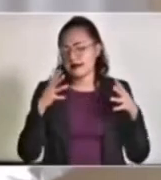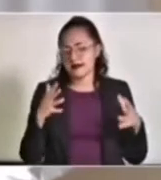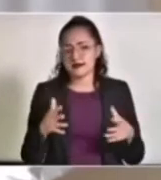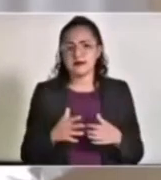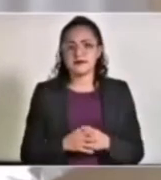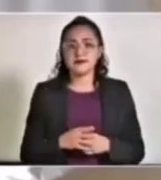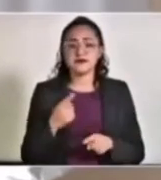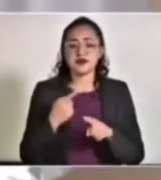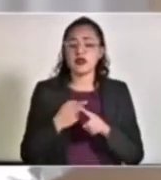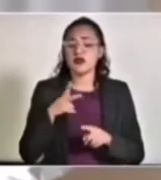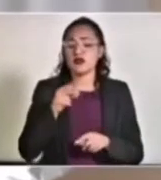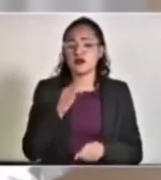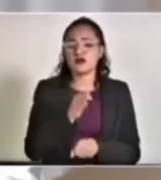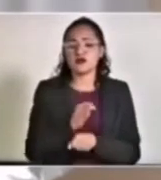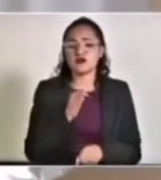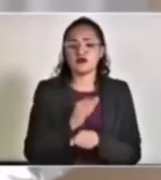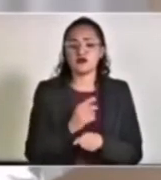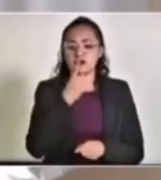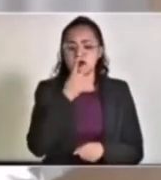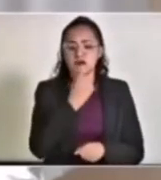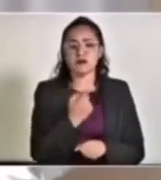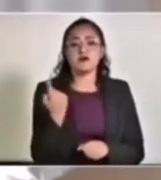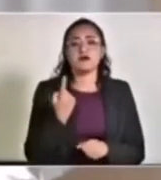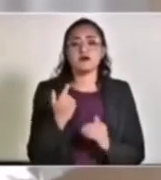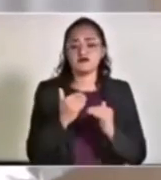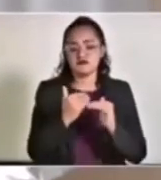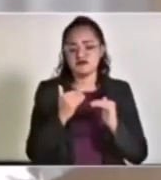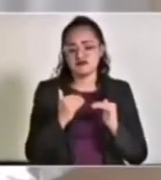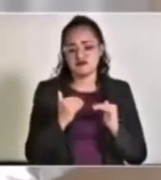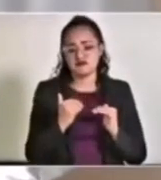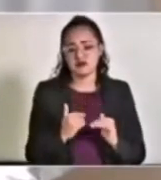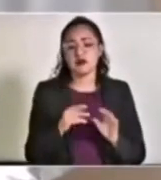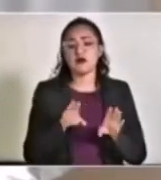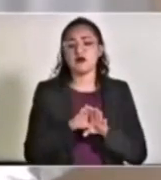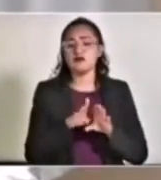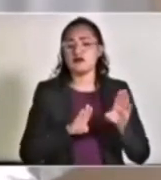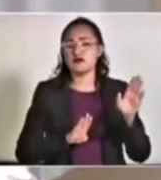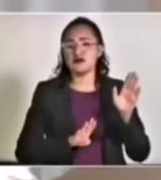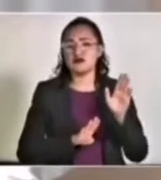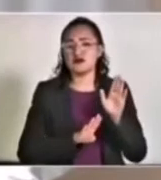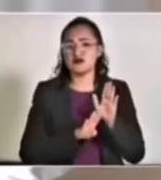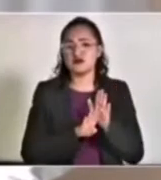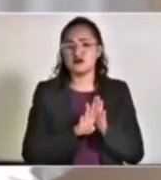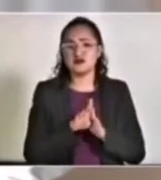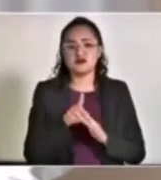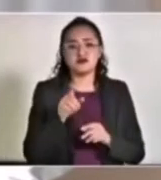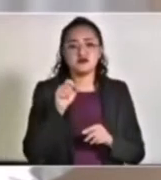que no nos permiten decir que estamos disminuyendo la curva seguimos